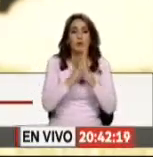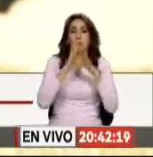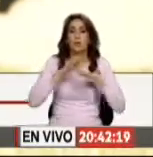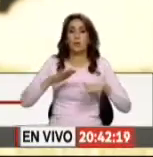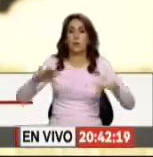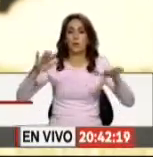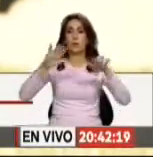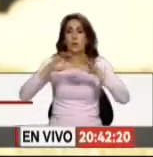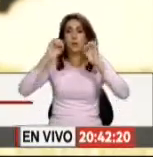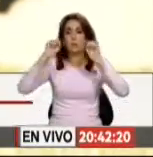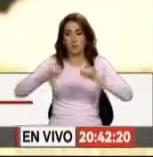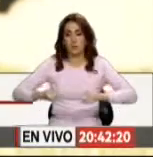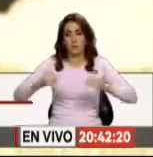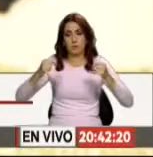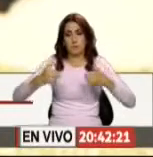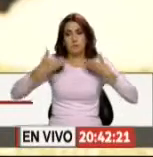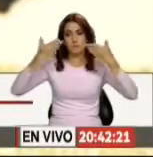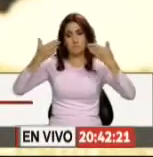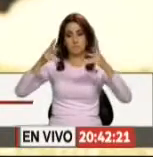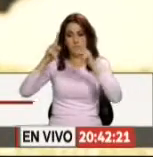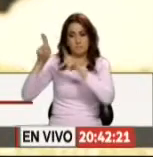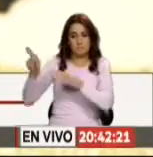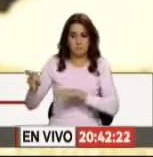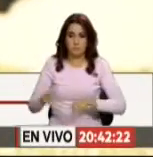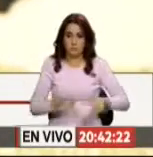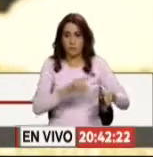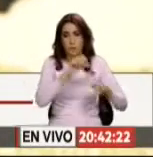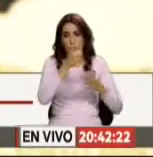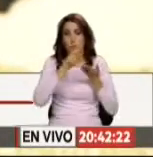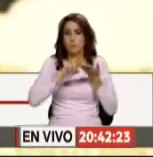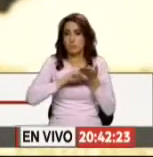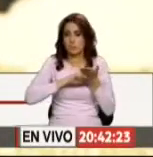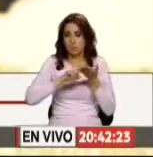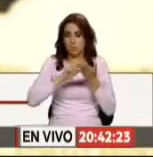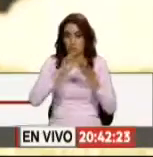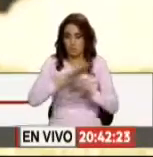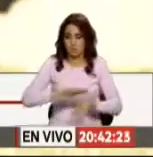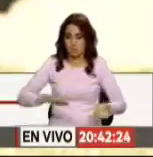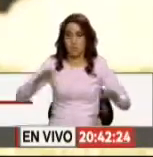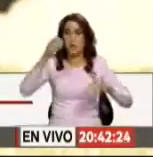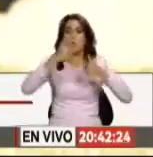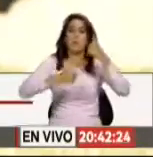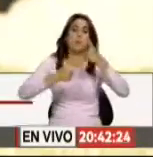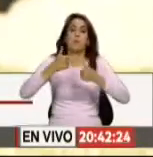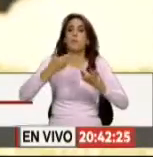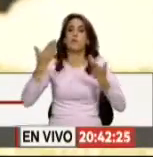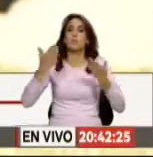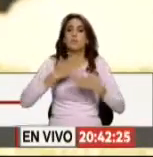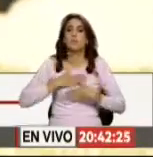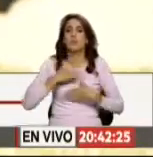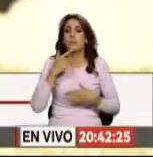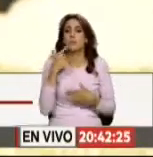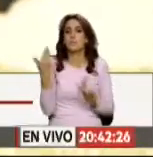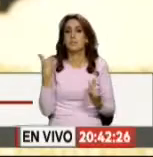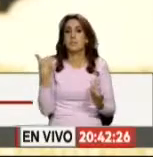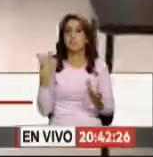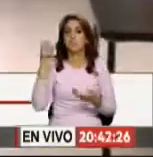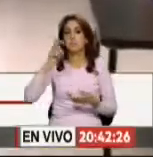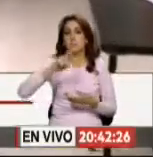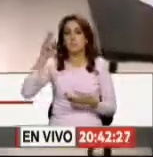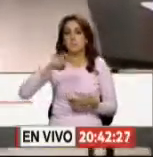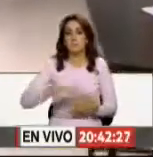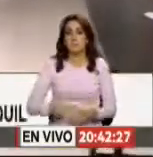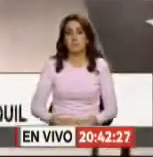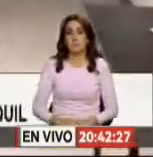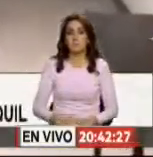pidamos. Y pues ya vamos a planificar otras reuniones para ver cuáles son las necesidades que tenemos verdaderamente.